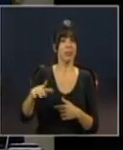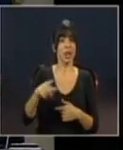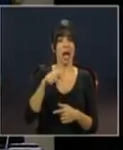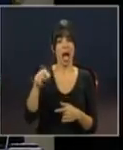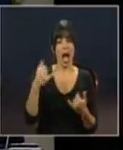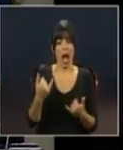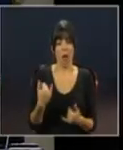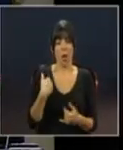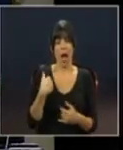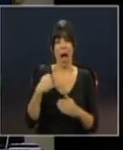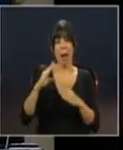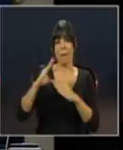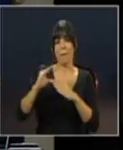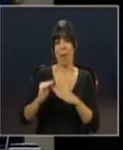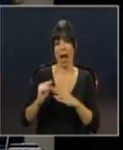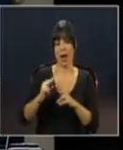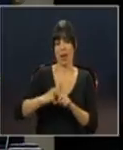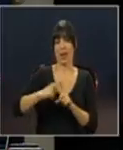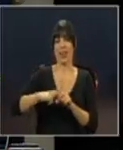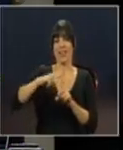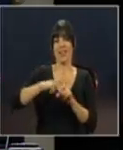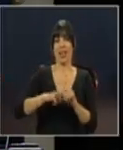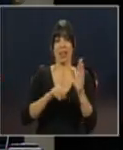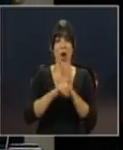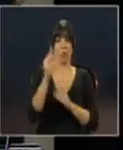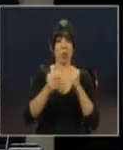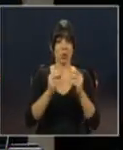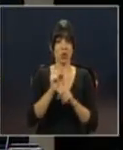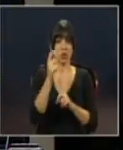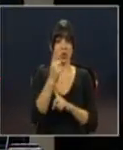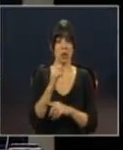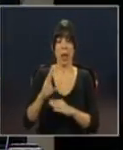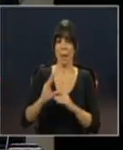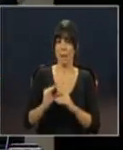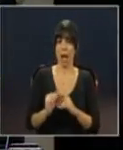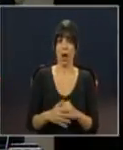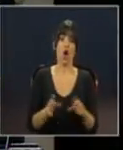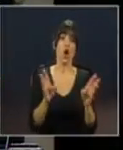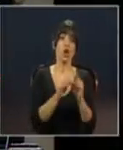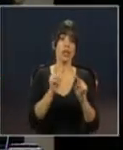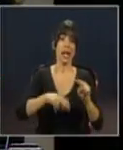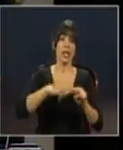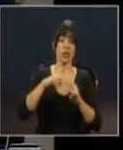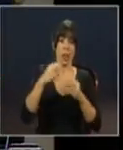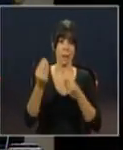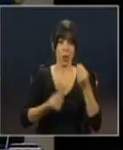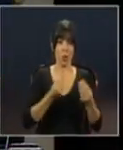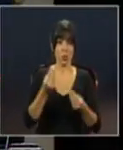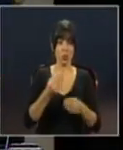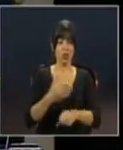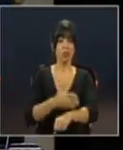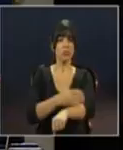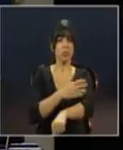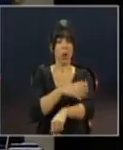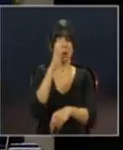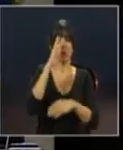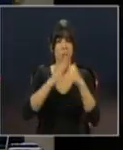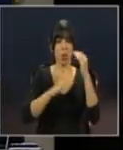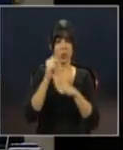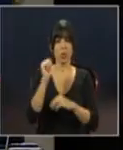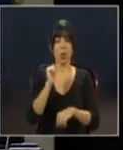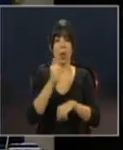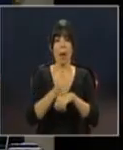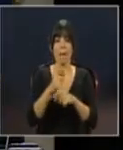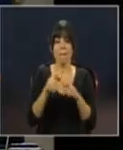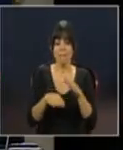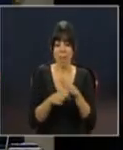con bajos y frágiles niveles de desarrollo productivo y social. El Consejo Nacional de la Producción avanza en la construcción de una planta